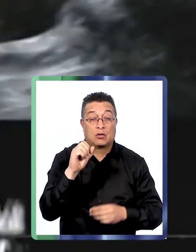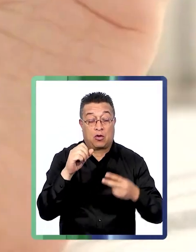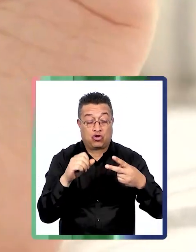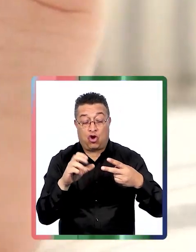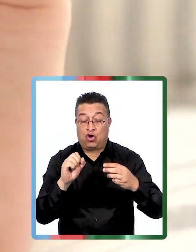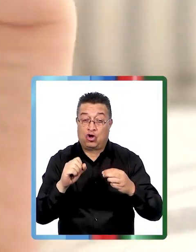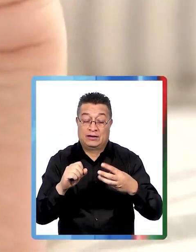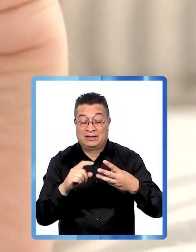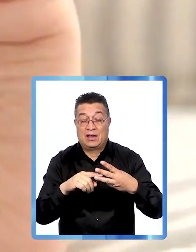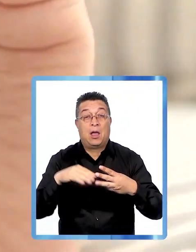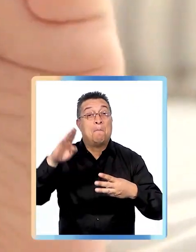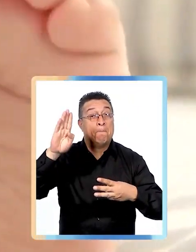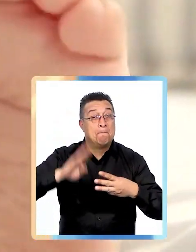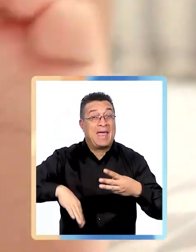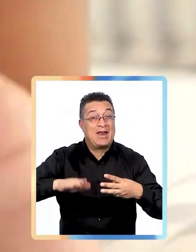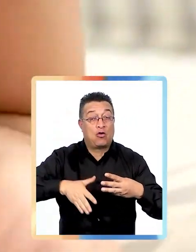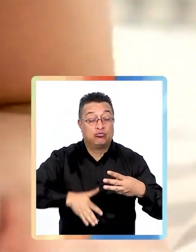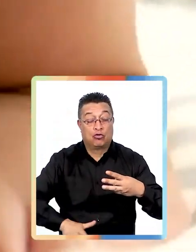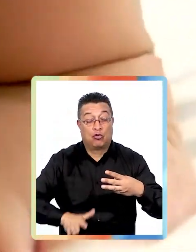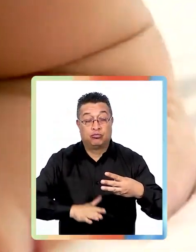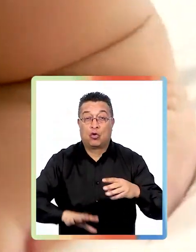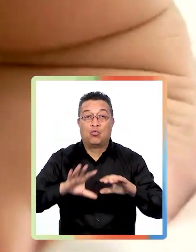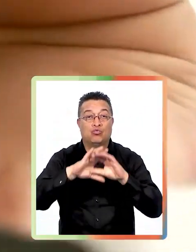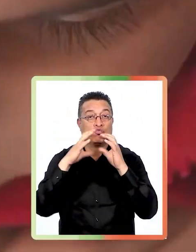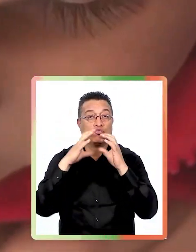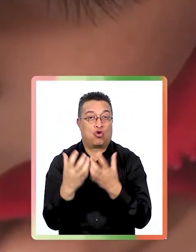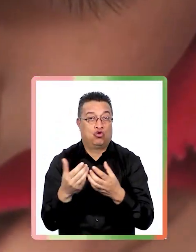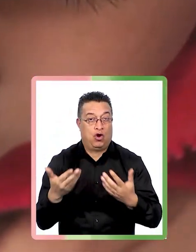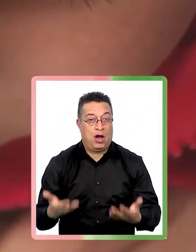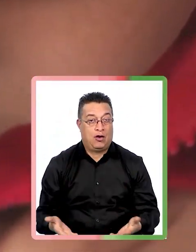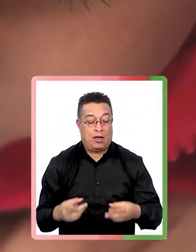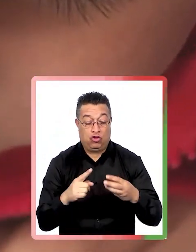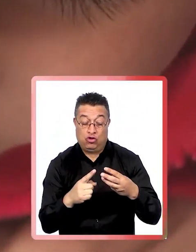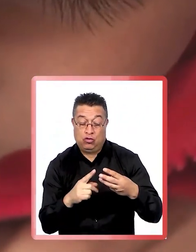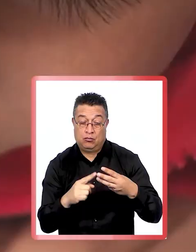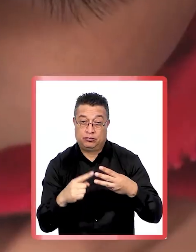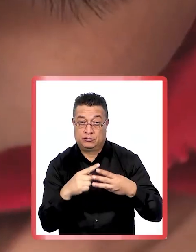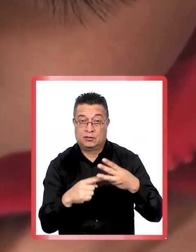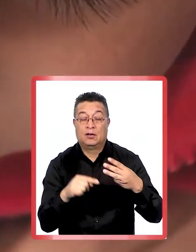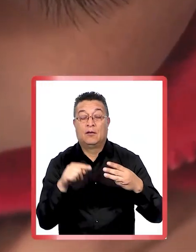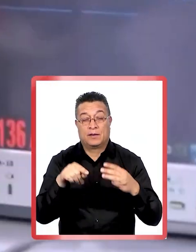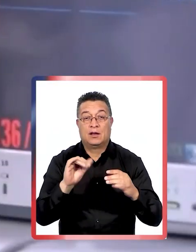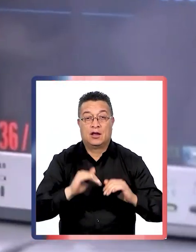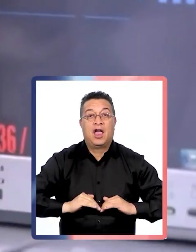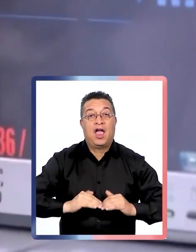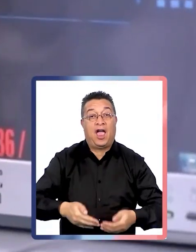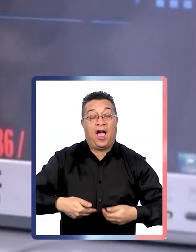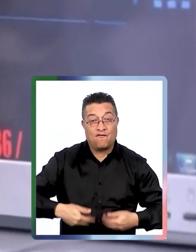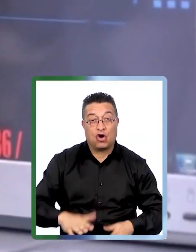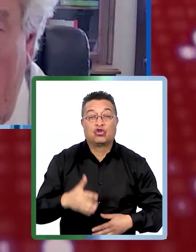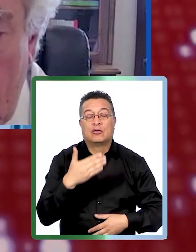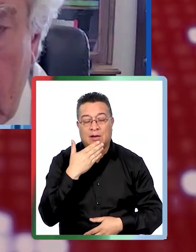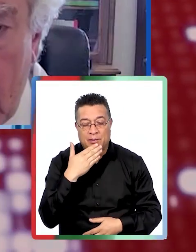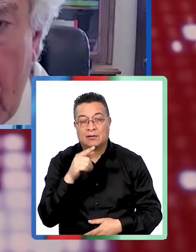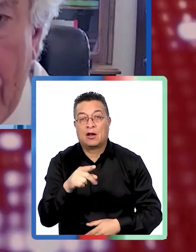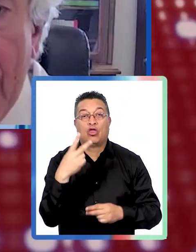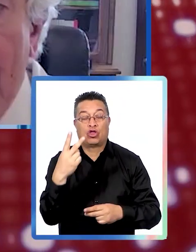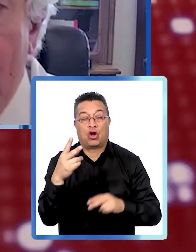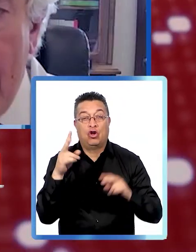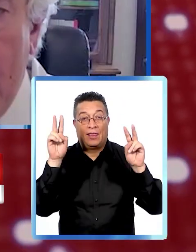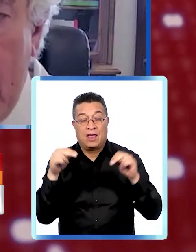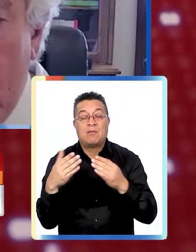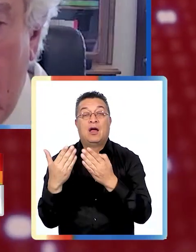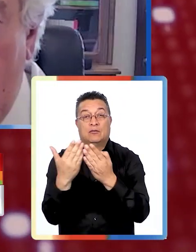de los 2 o 3 países con menor natalidad en el mundo en la actualidad, y el tema del aborto. Así que respecto de esos dos